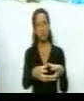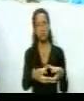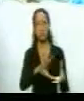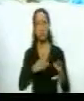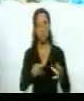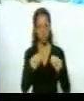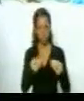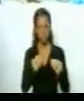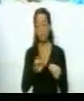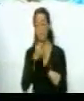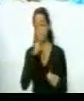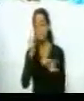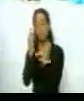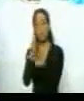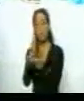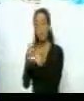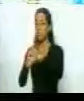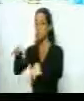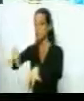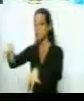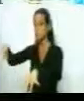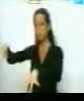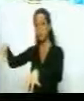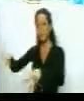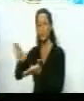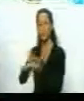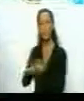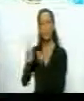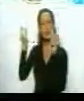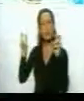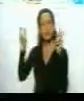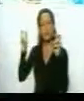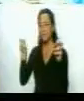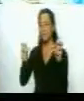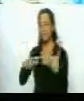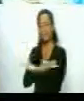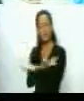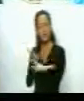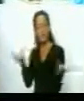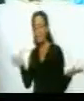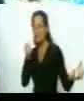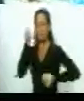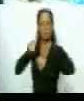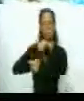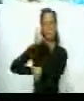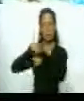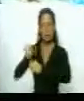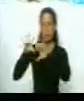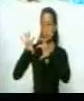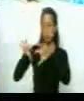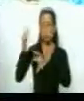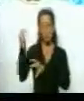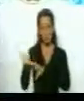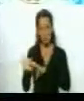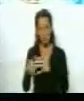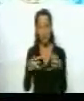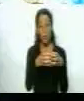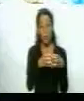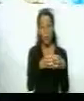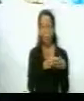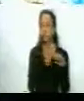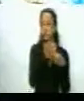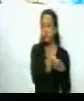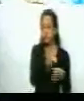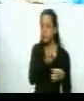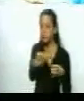las escuelas en la problemática que tiene que ver con los temas de violencia social que repercuten en las escuelas y que tanto nos han preocupado en